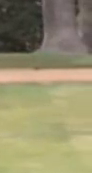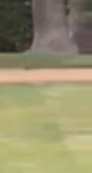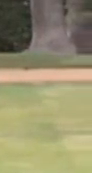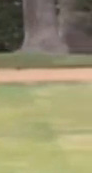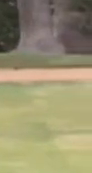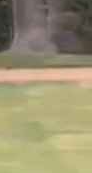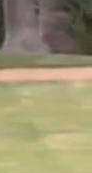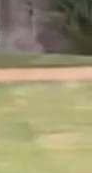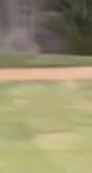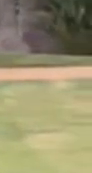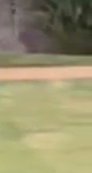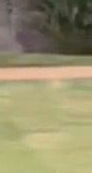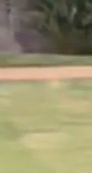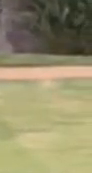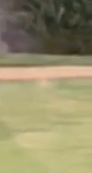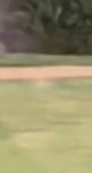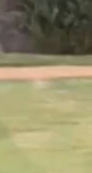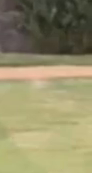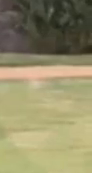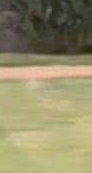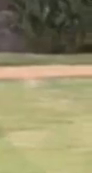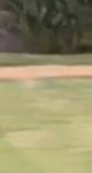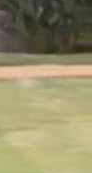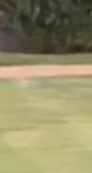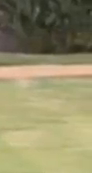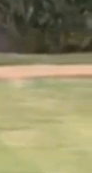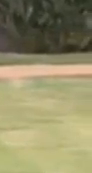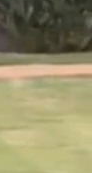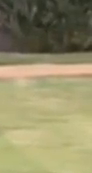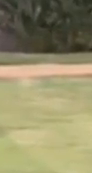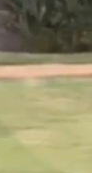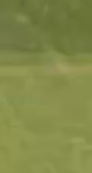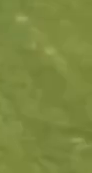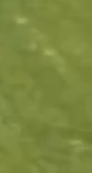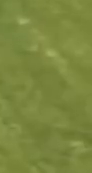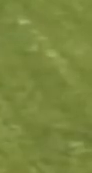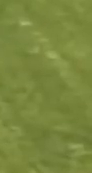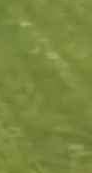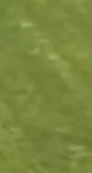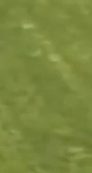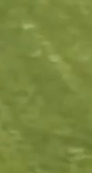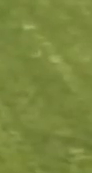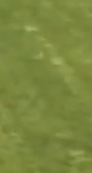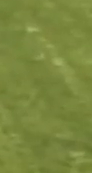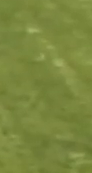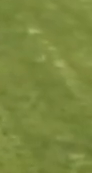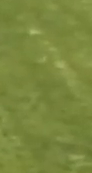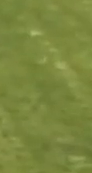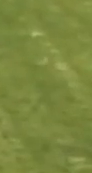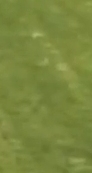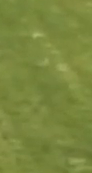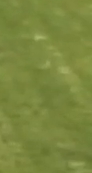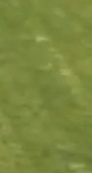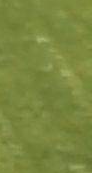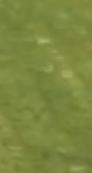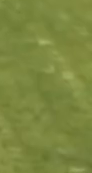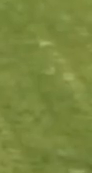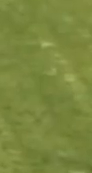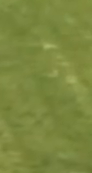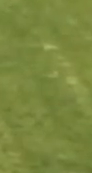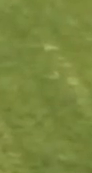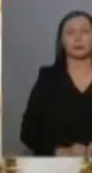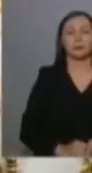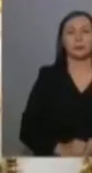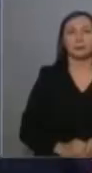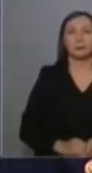El progresista Gabriel Boric asumió este viernes la presidencia de Chile en una solemne ceremonia en la ciudad costera de Valparaíso, a la que